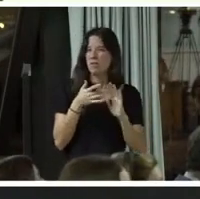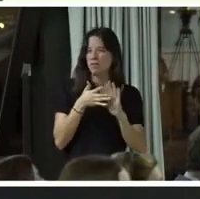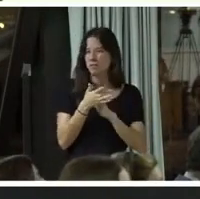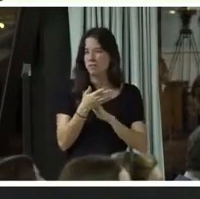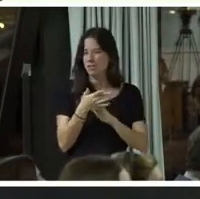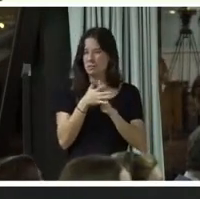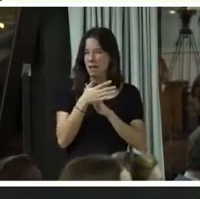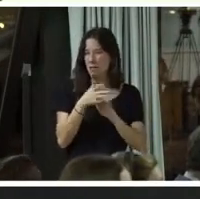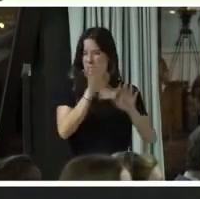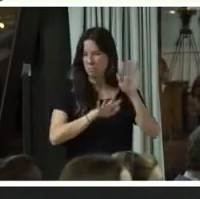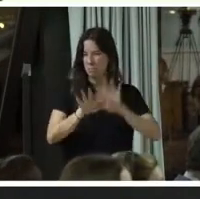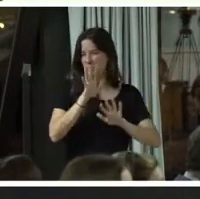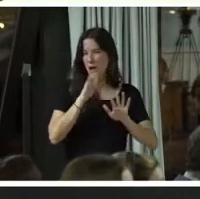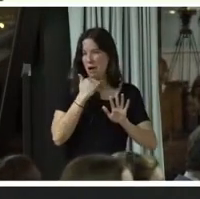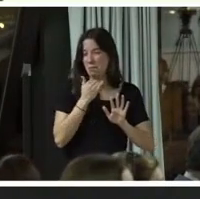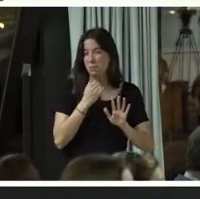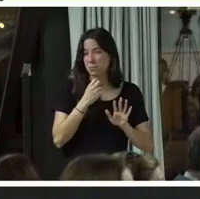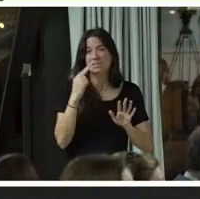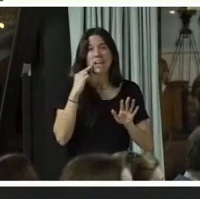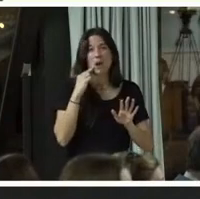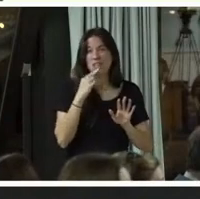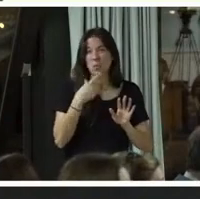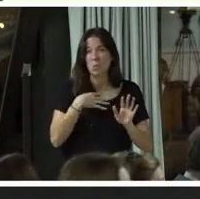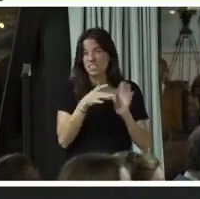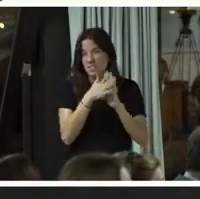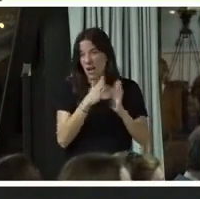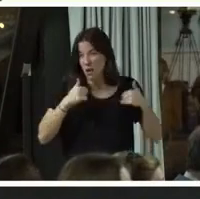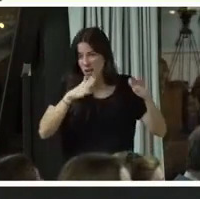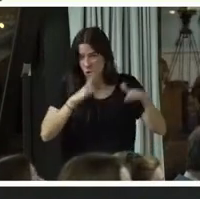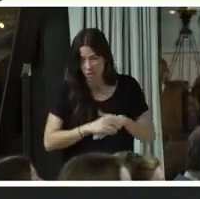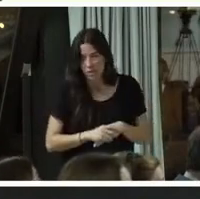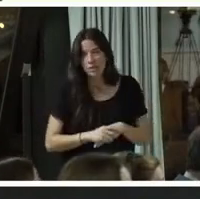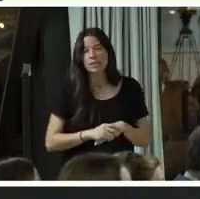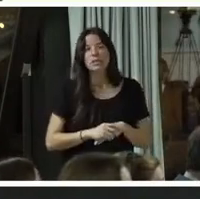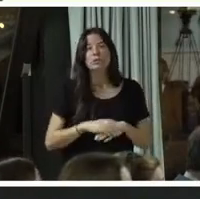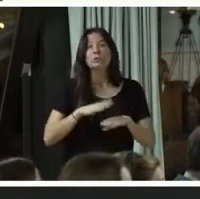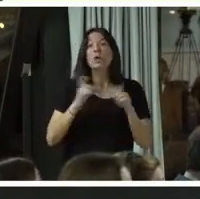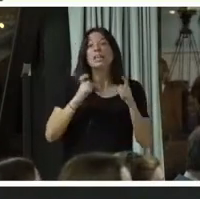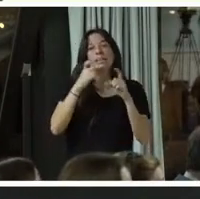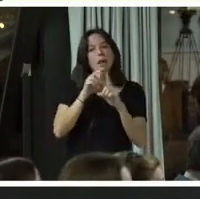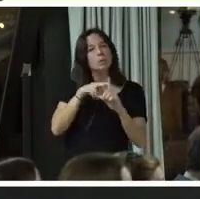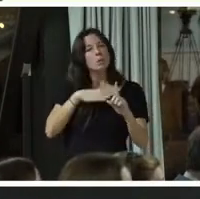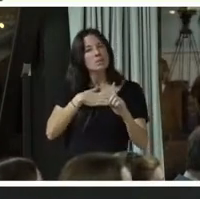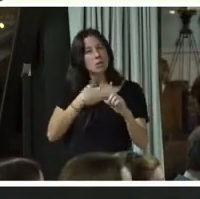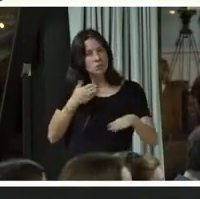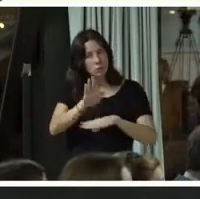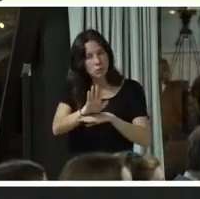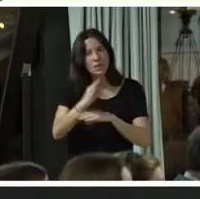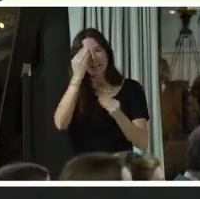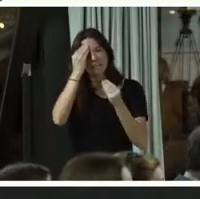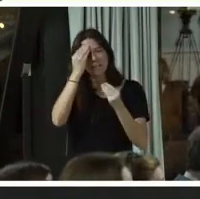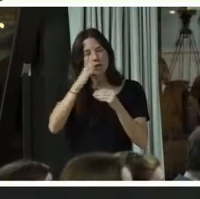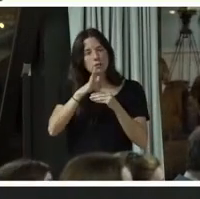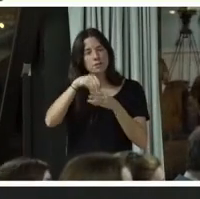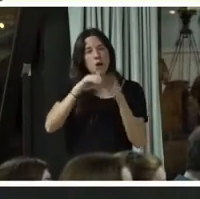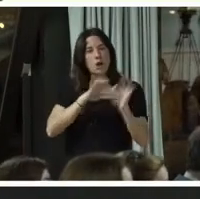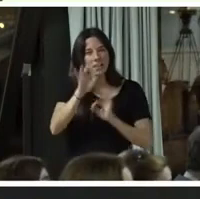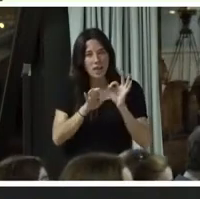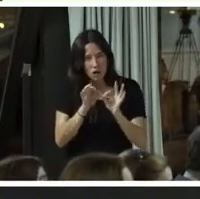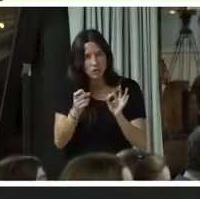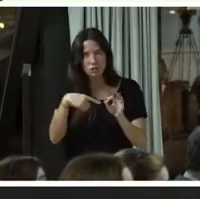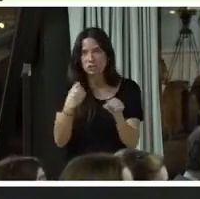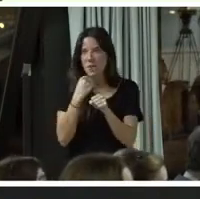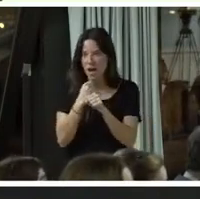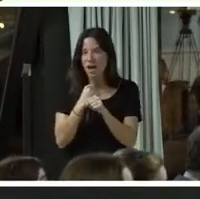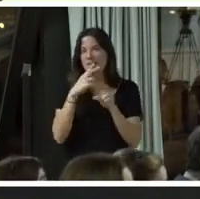verdad em sí que por por centrar un poco desde nuestro punto de vista en la reflexión que hacemos desde las organizaciones que